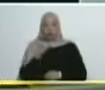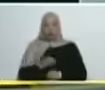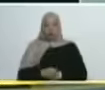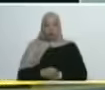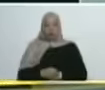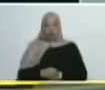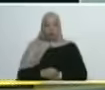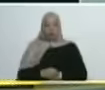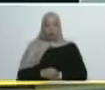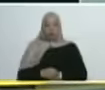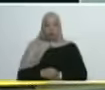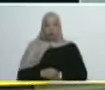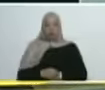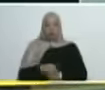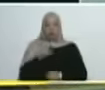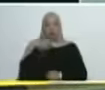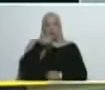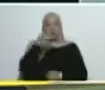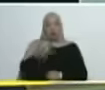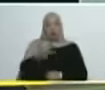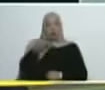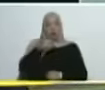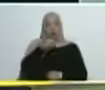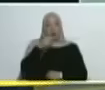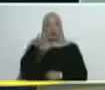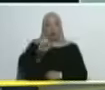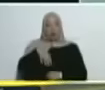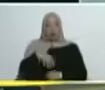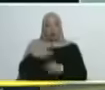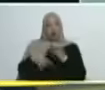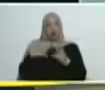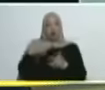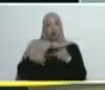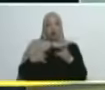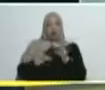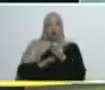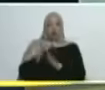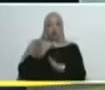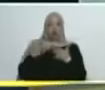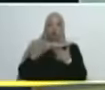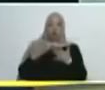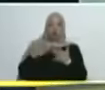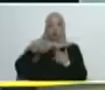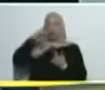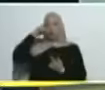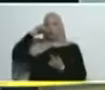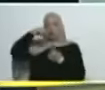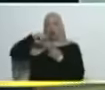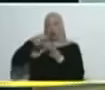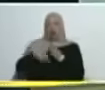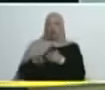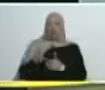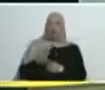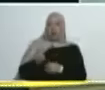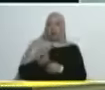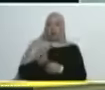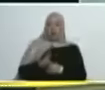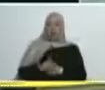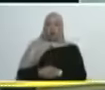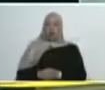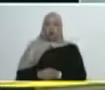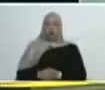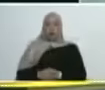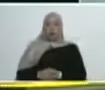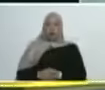Tengamos claro nuestro papel histórico. Aceleremos el rumbo hacia el gran objetivo de convertir a Venezuela en